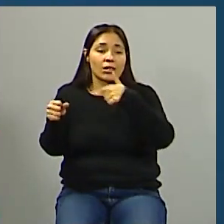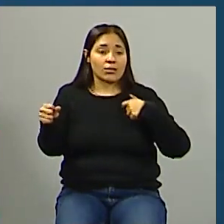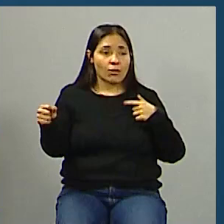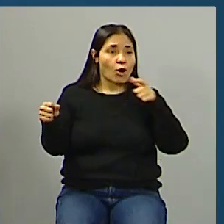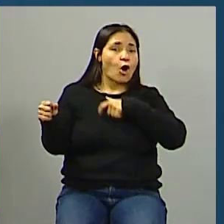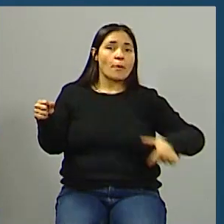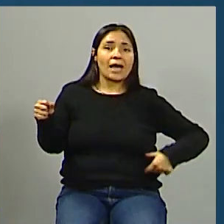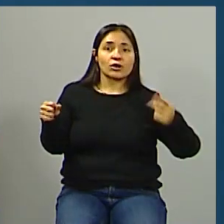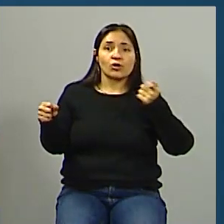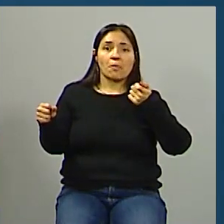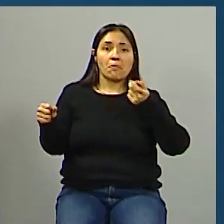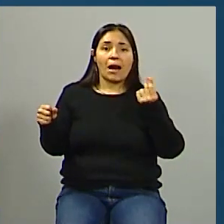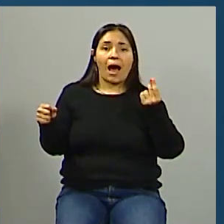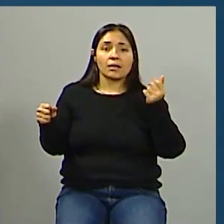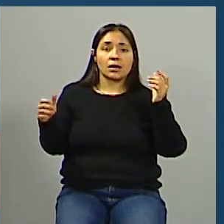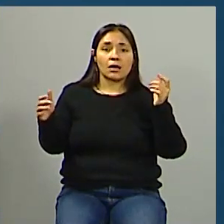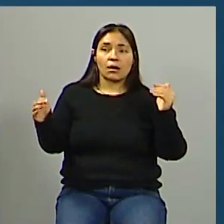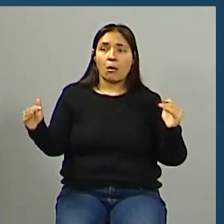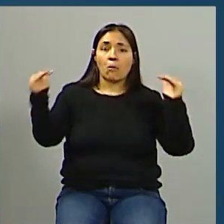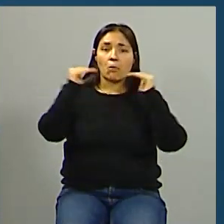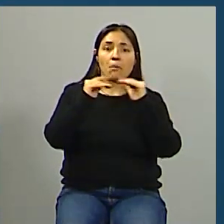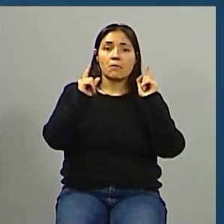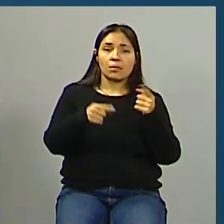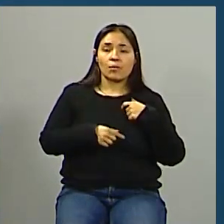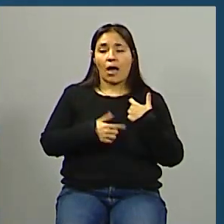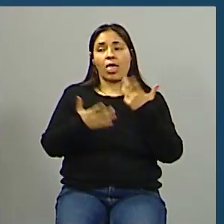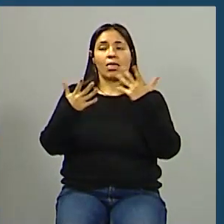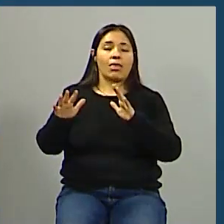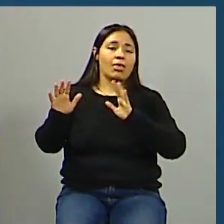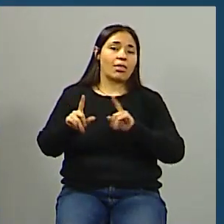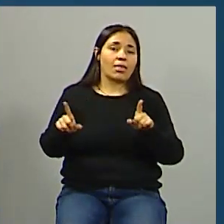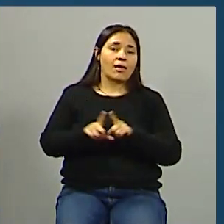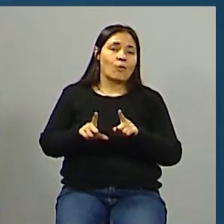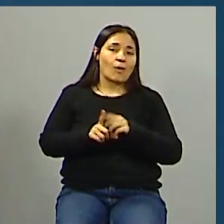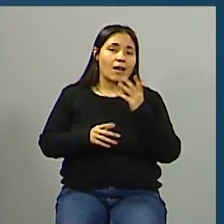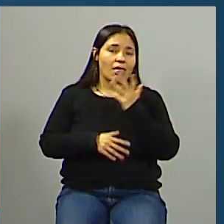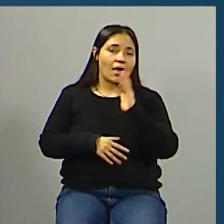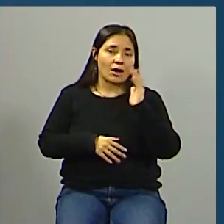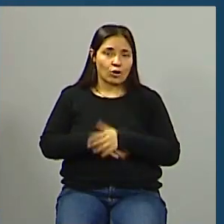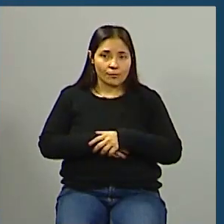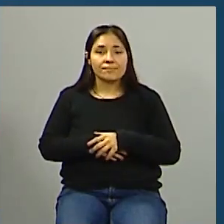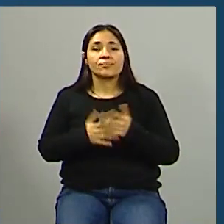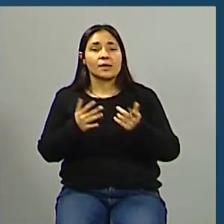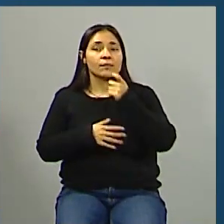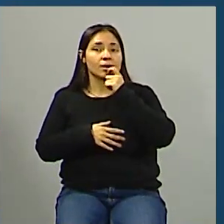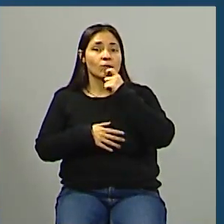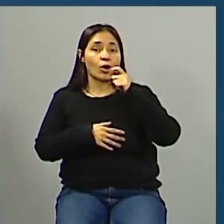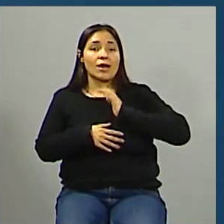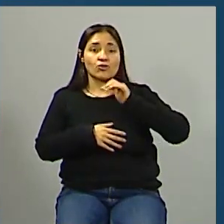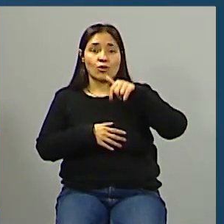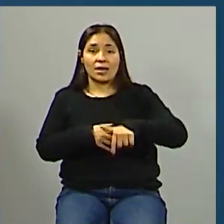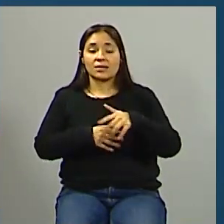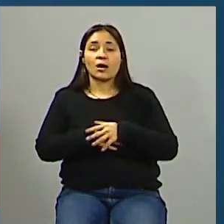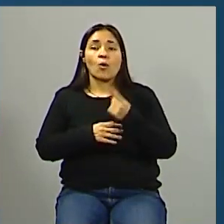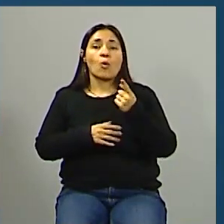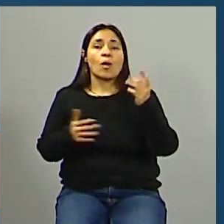No obstante eso, cuando vemos los números de lo que logra un cosechador este año, por ejemplo, no sé, para darte un número, un